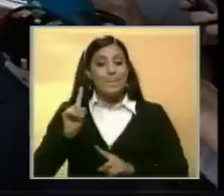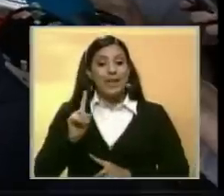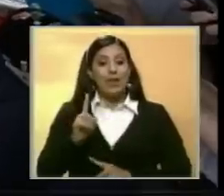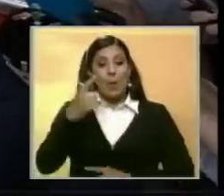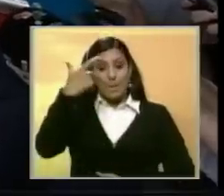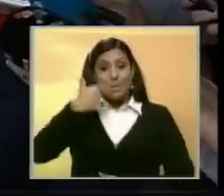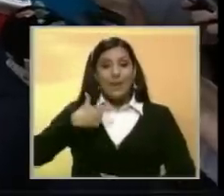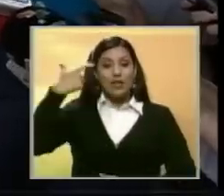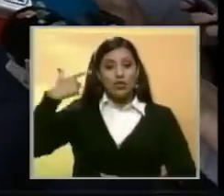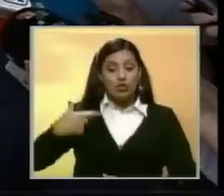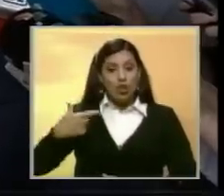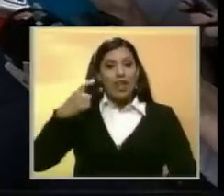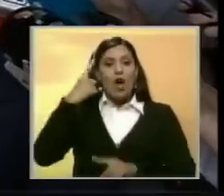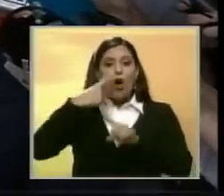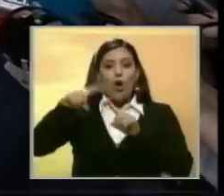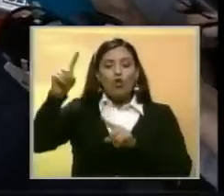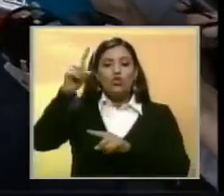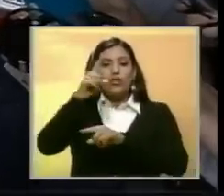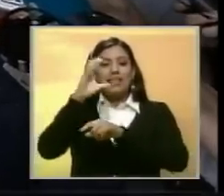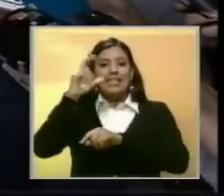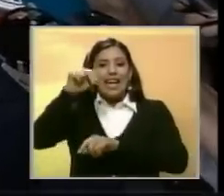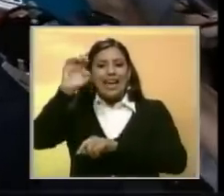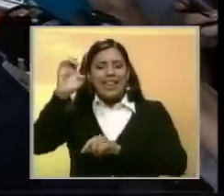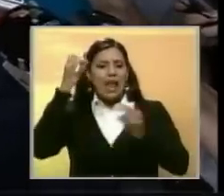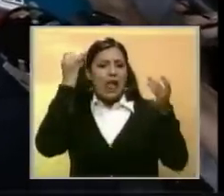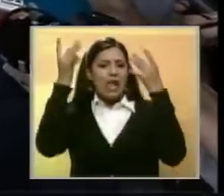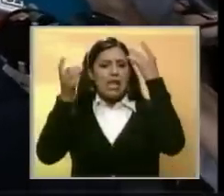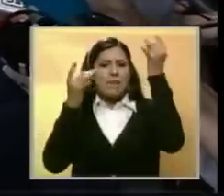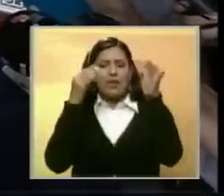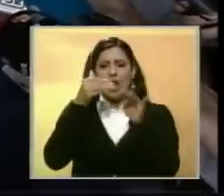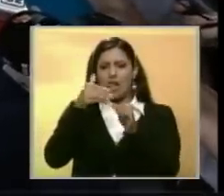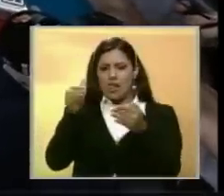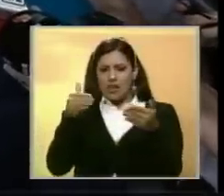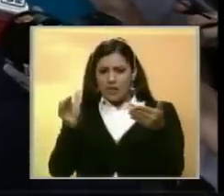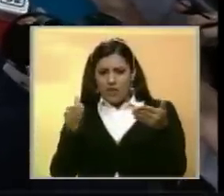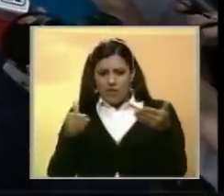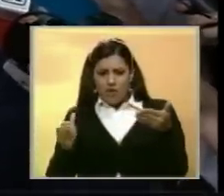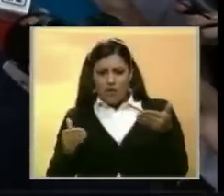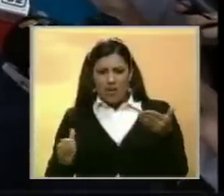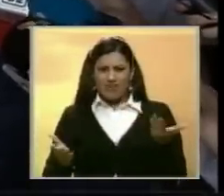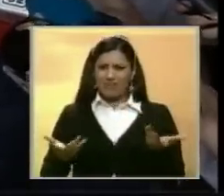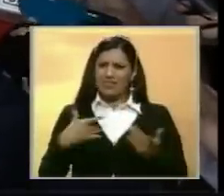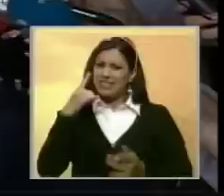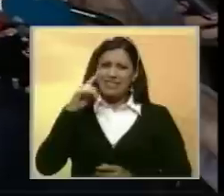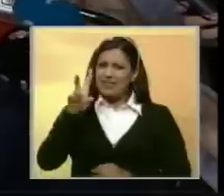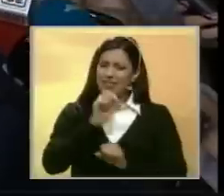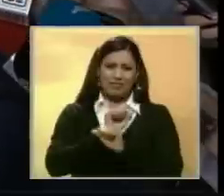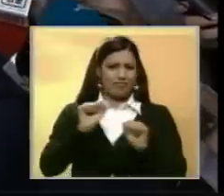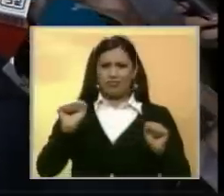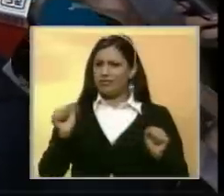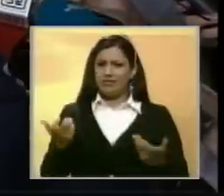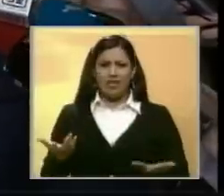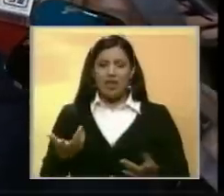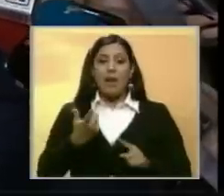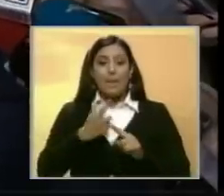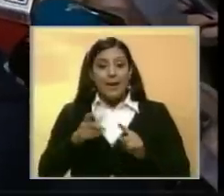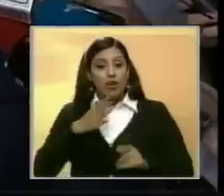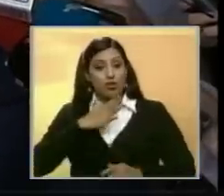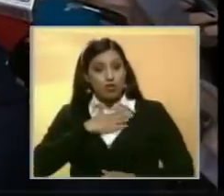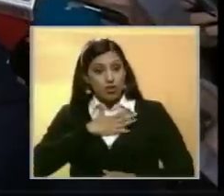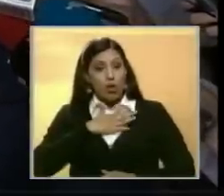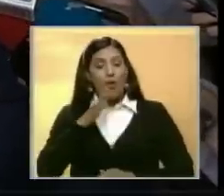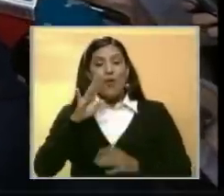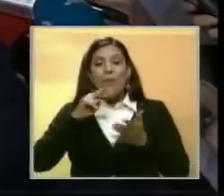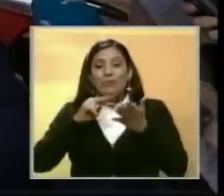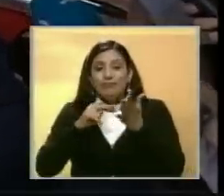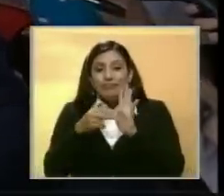estas personas inventaron un proceso de exclusión. Una cosa absolutamente sin sentido, pero repito, esto